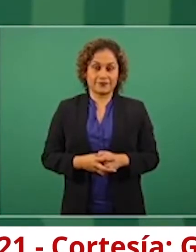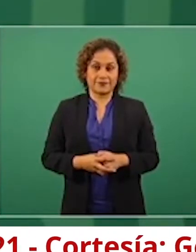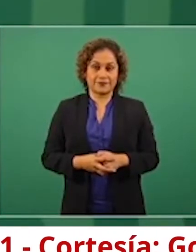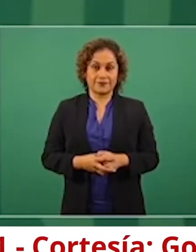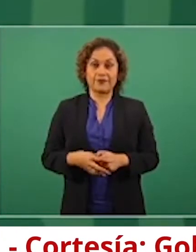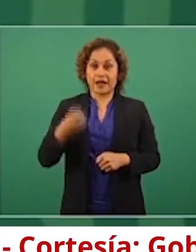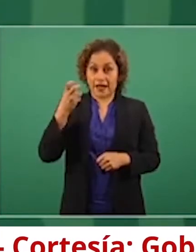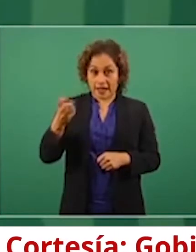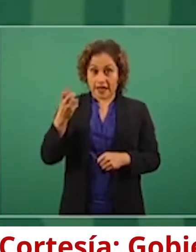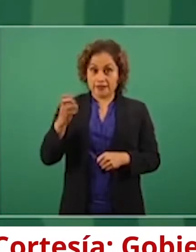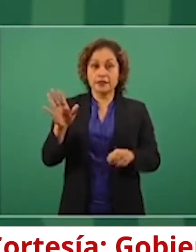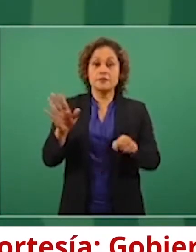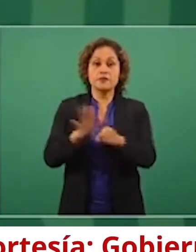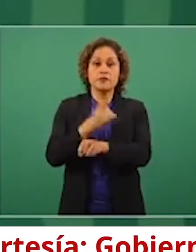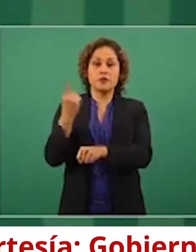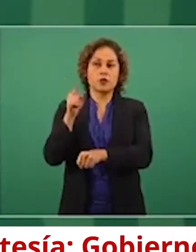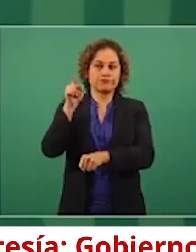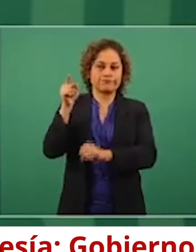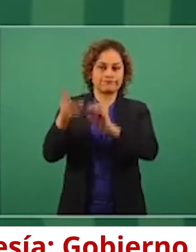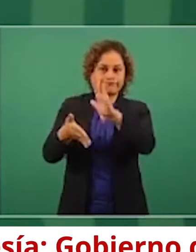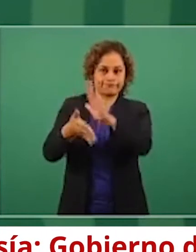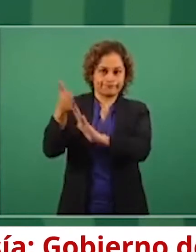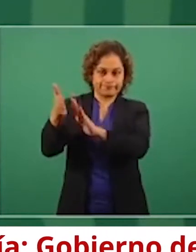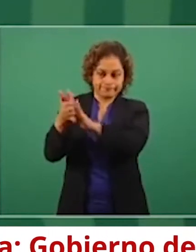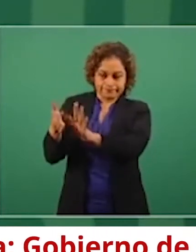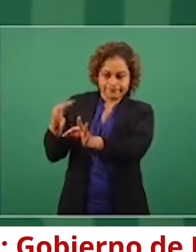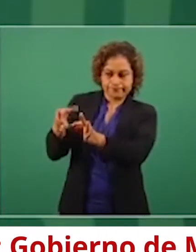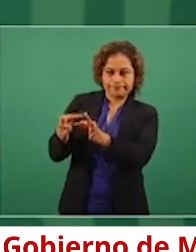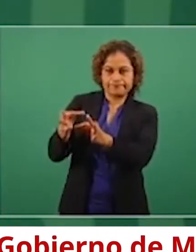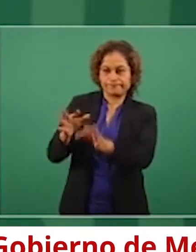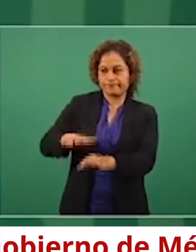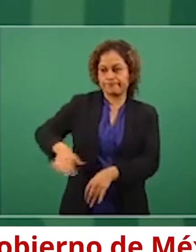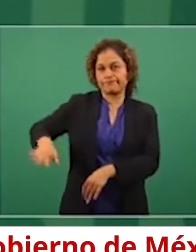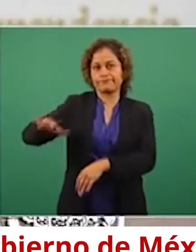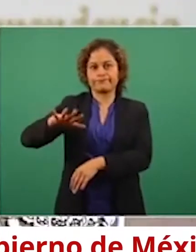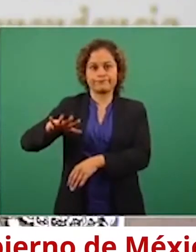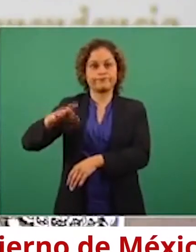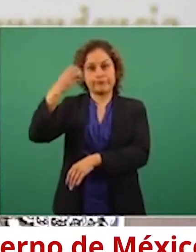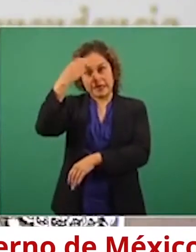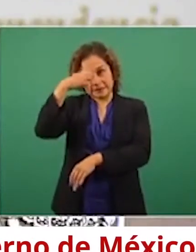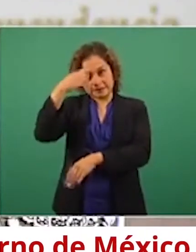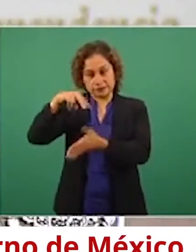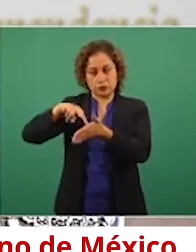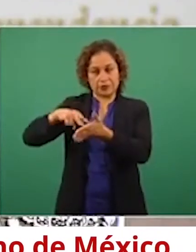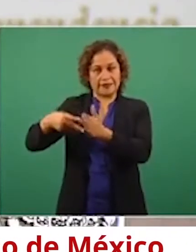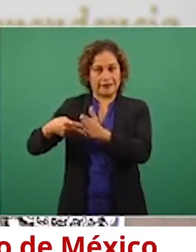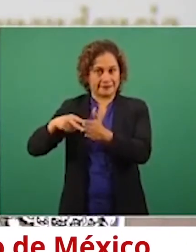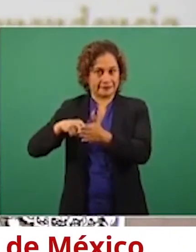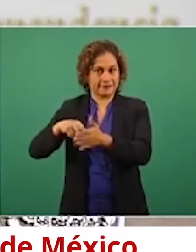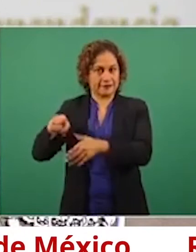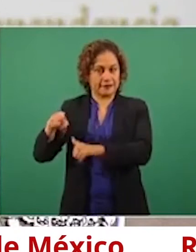reflexionar sobre lo que ha hecho en cap de cambios en el país aseguró que pues afirmó sus convicciones sobre todo de qué va a avanzar la